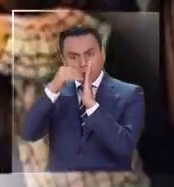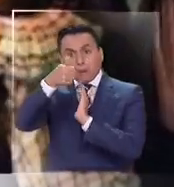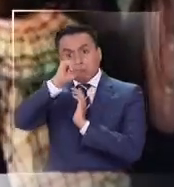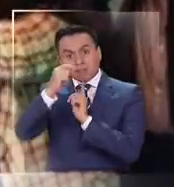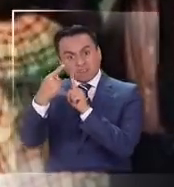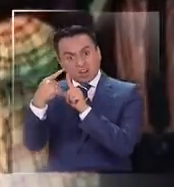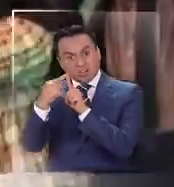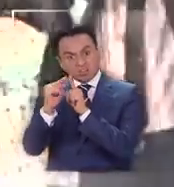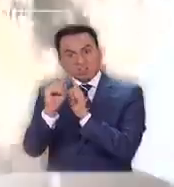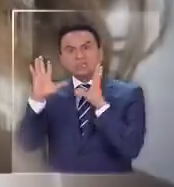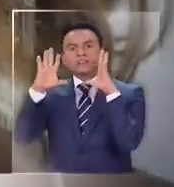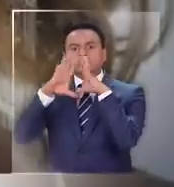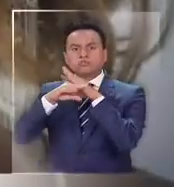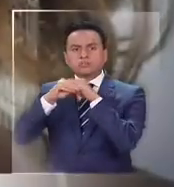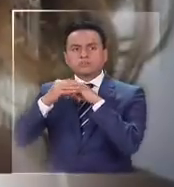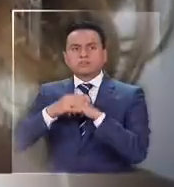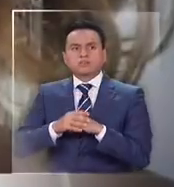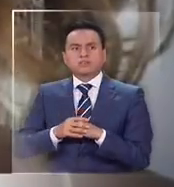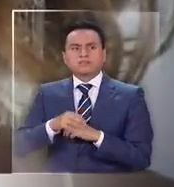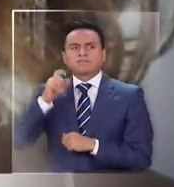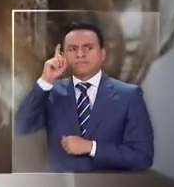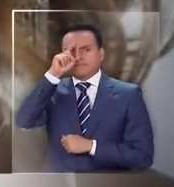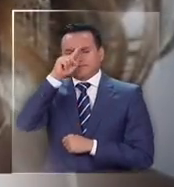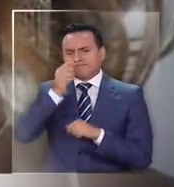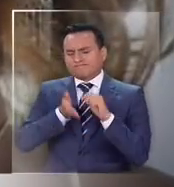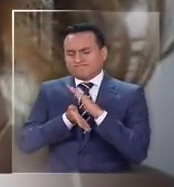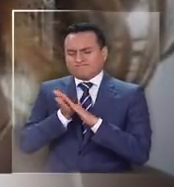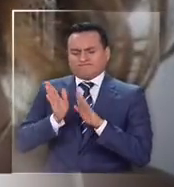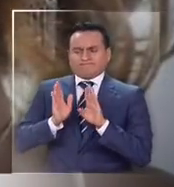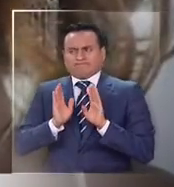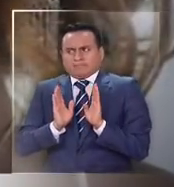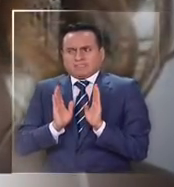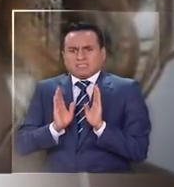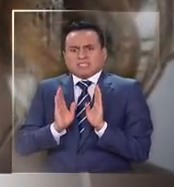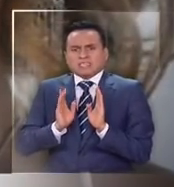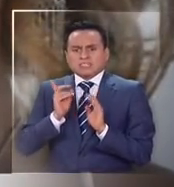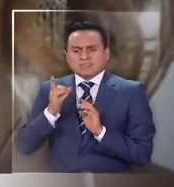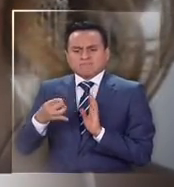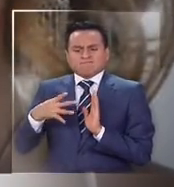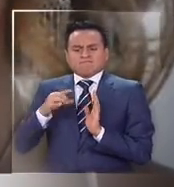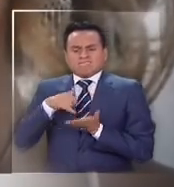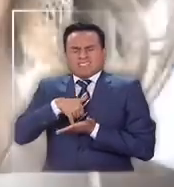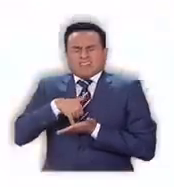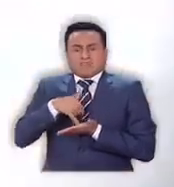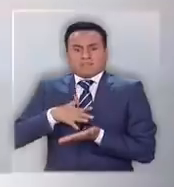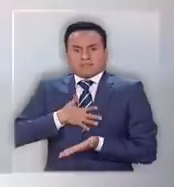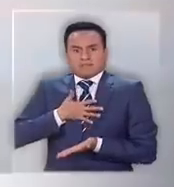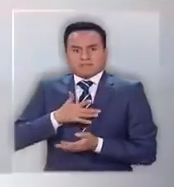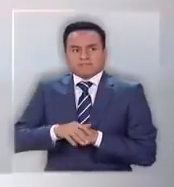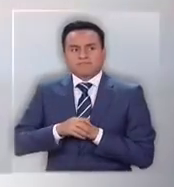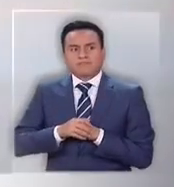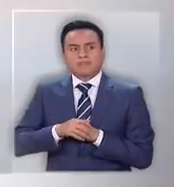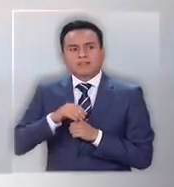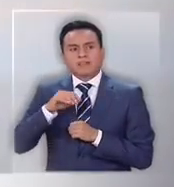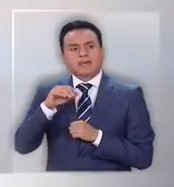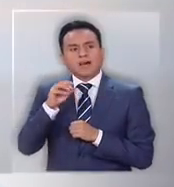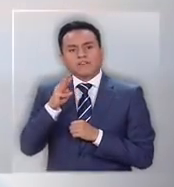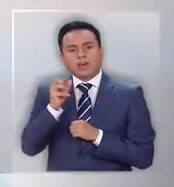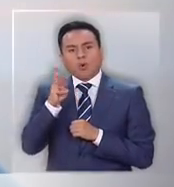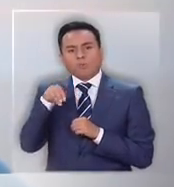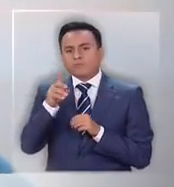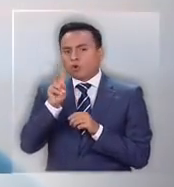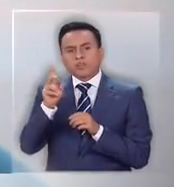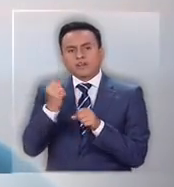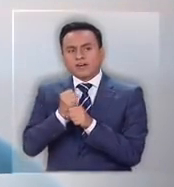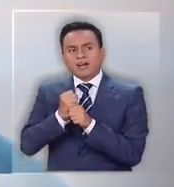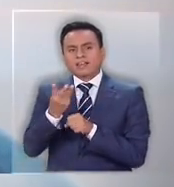privada y de noche. Me dificultó la salida y me sentí completamente vulnerable. Gerval Abreu, quien ya no trabaja en